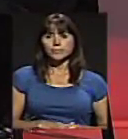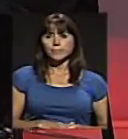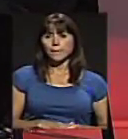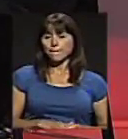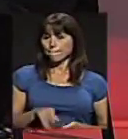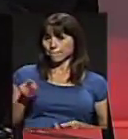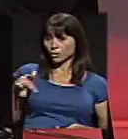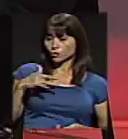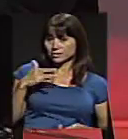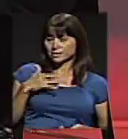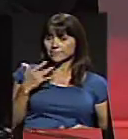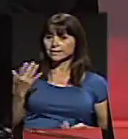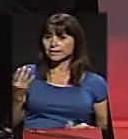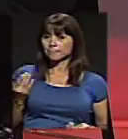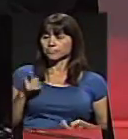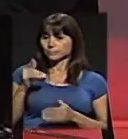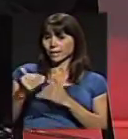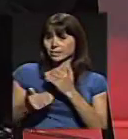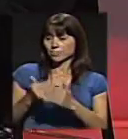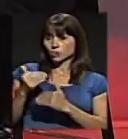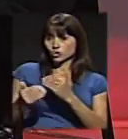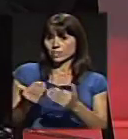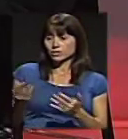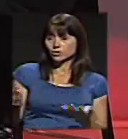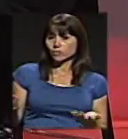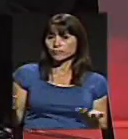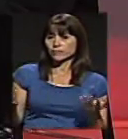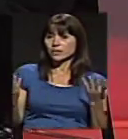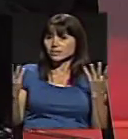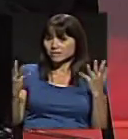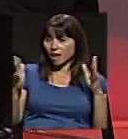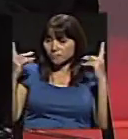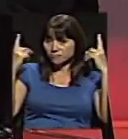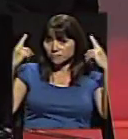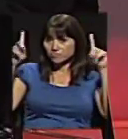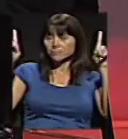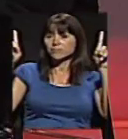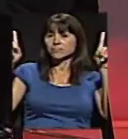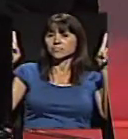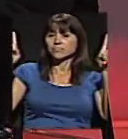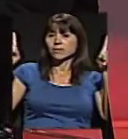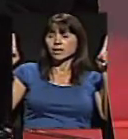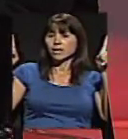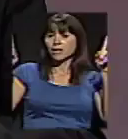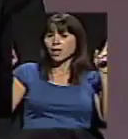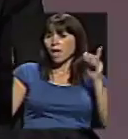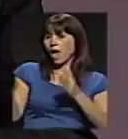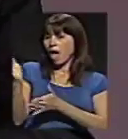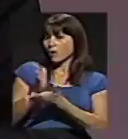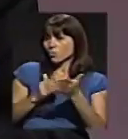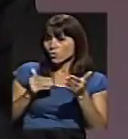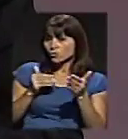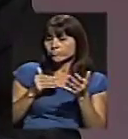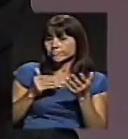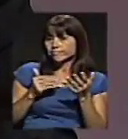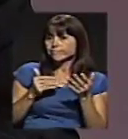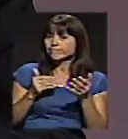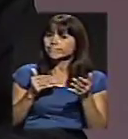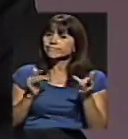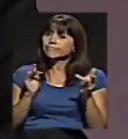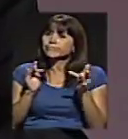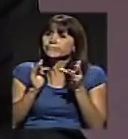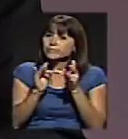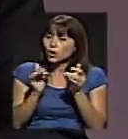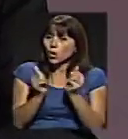¿Siente usted que en ese proceso ya se han logrado algún acercamiento con sectores,